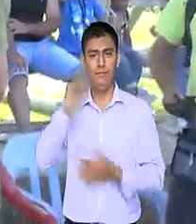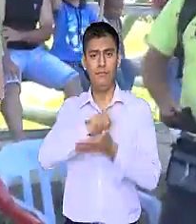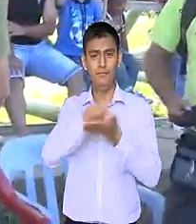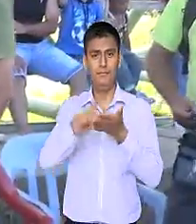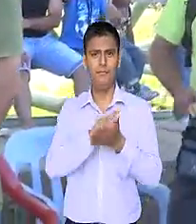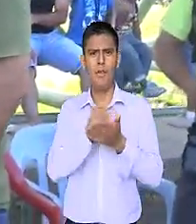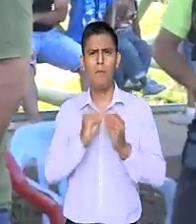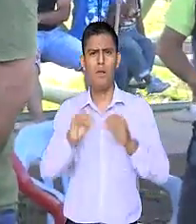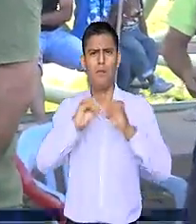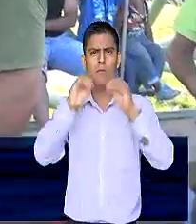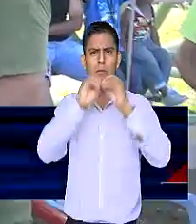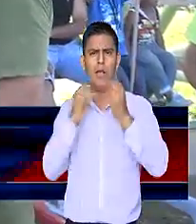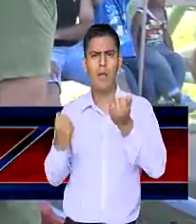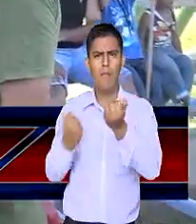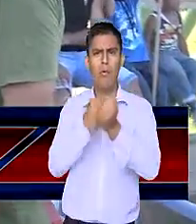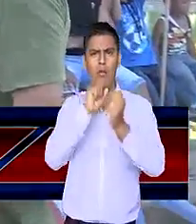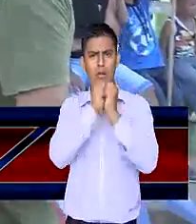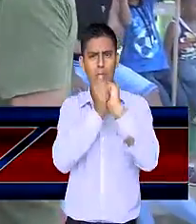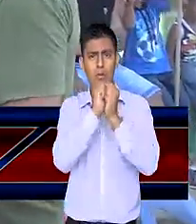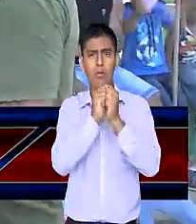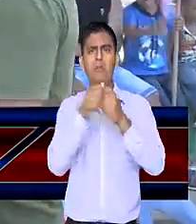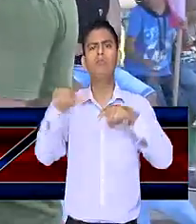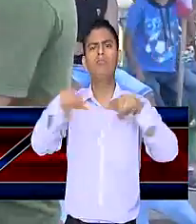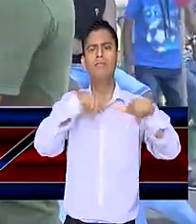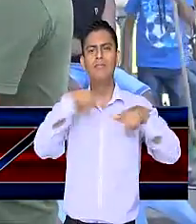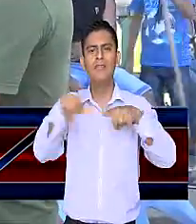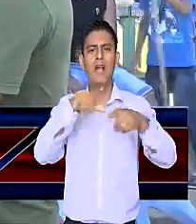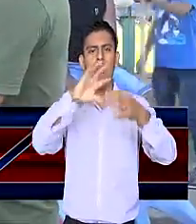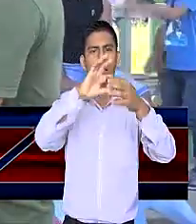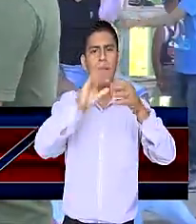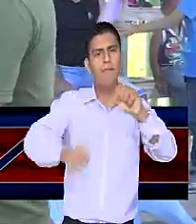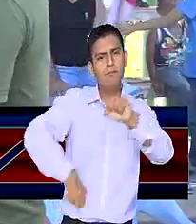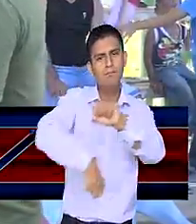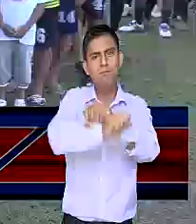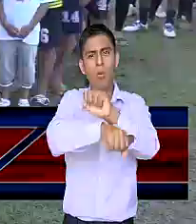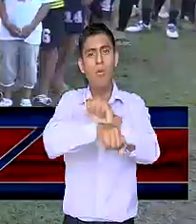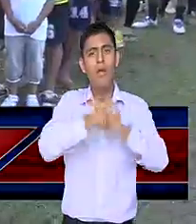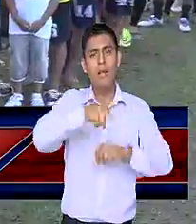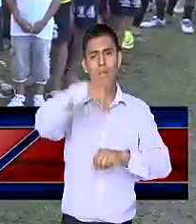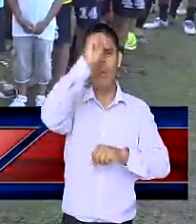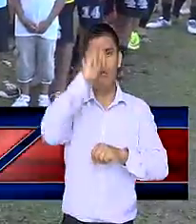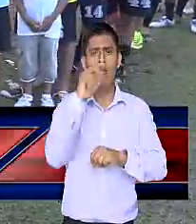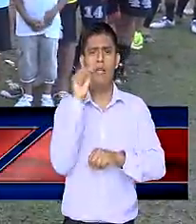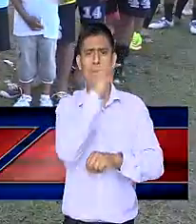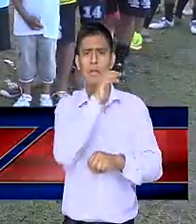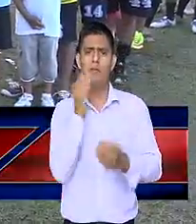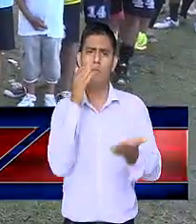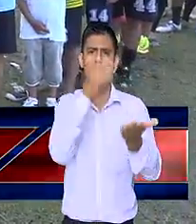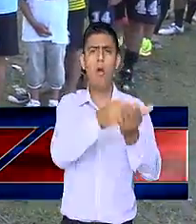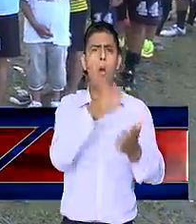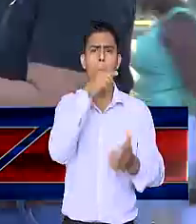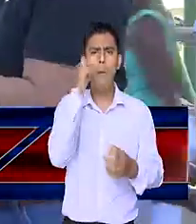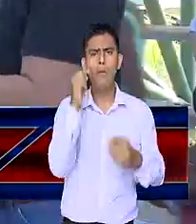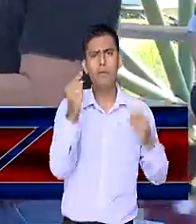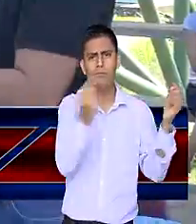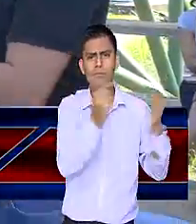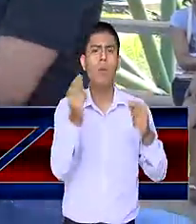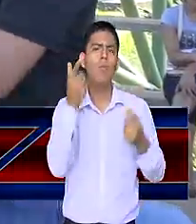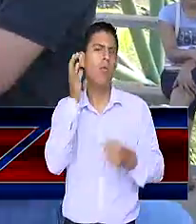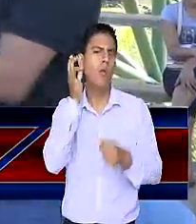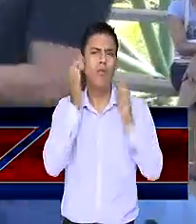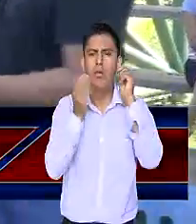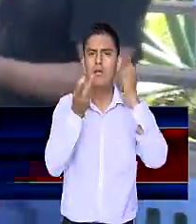Igualmente, el alcalde de Lago Agrio intensifica el apoyo al deporte. Esta vez, en la Liga Barrial del Norte, entregó el trofeo al campeón de fútbol láser y de